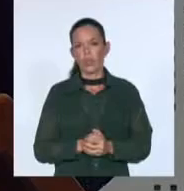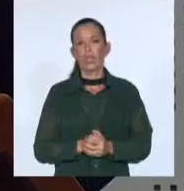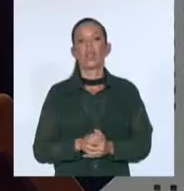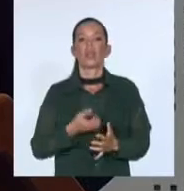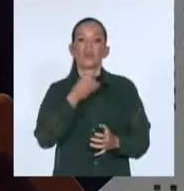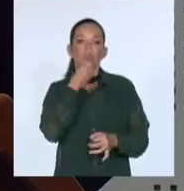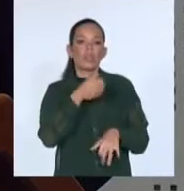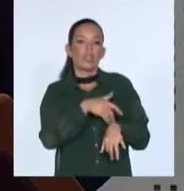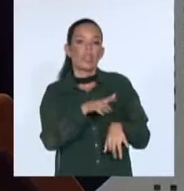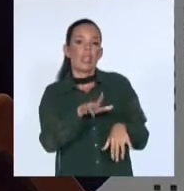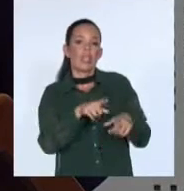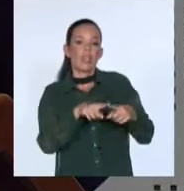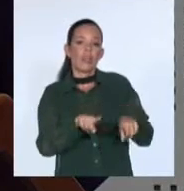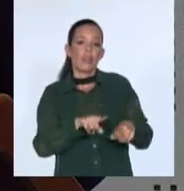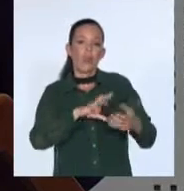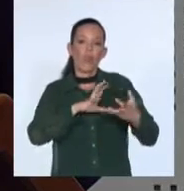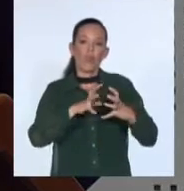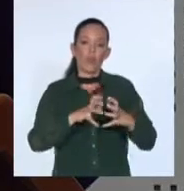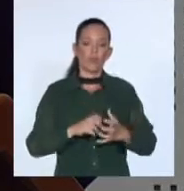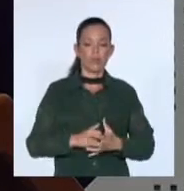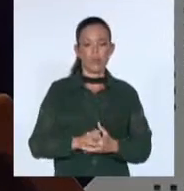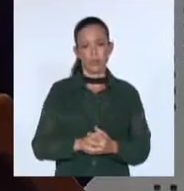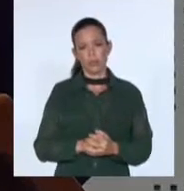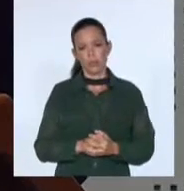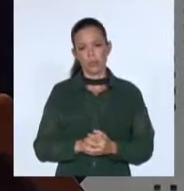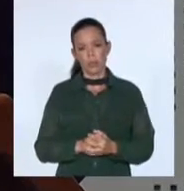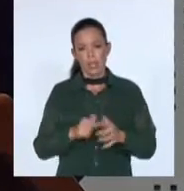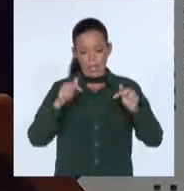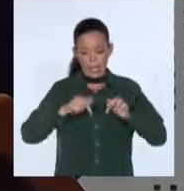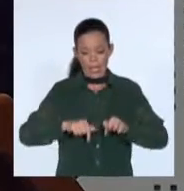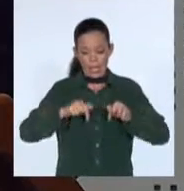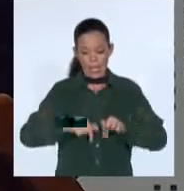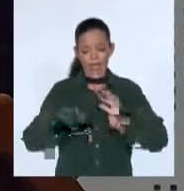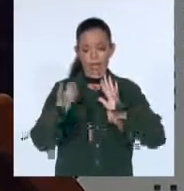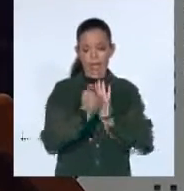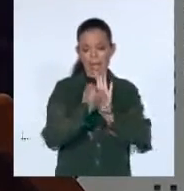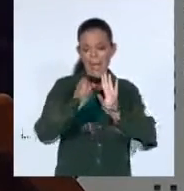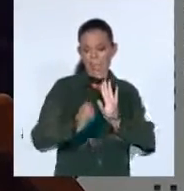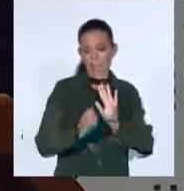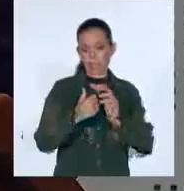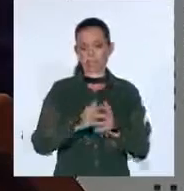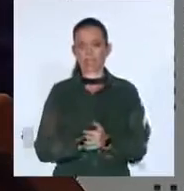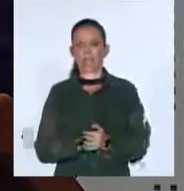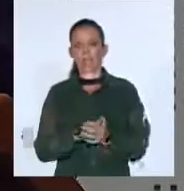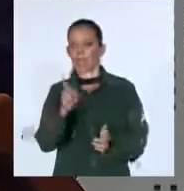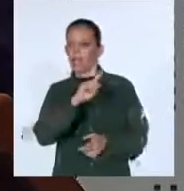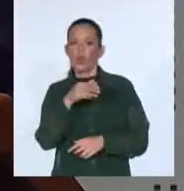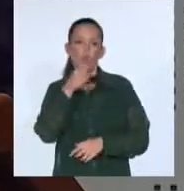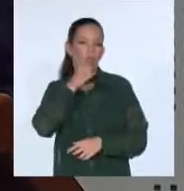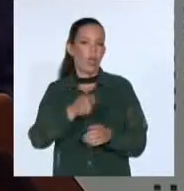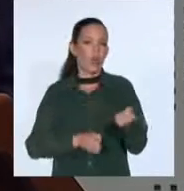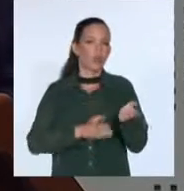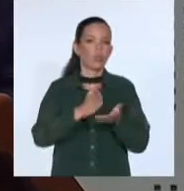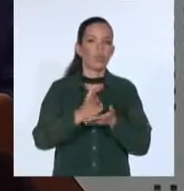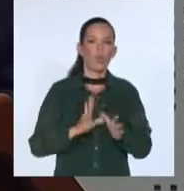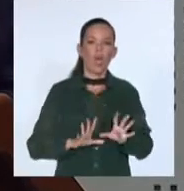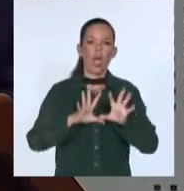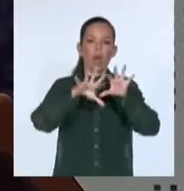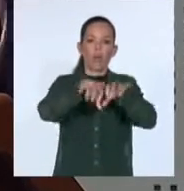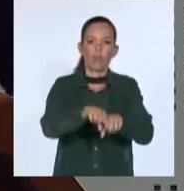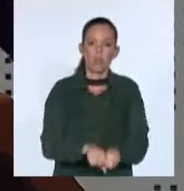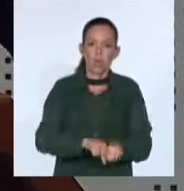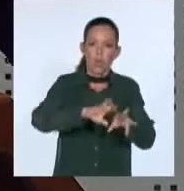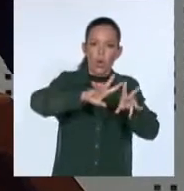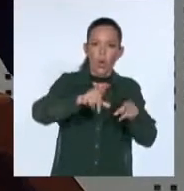reparación. Y es un acto que garantiza que ese saqueo no siga sobre África.